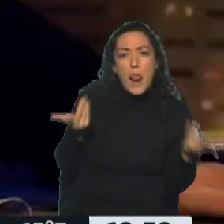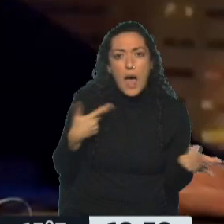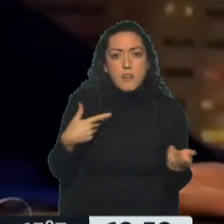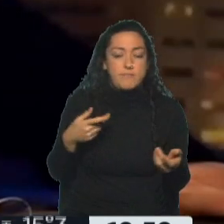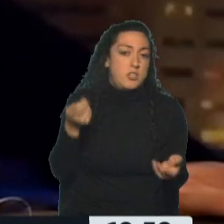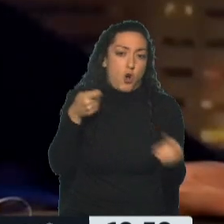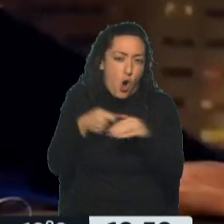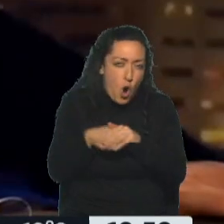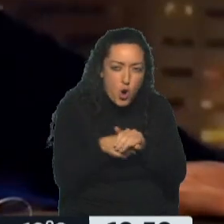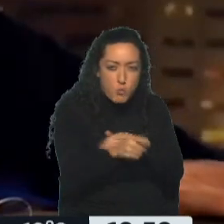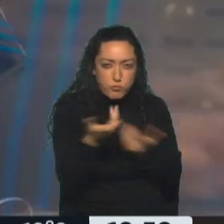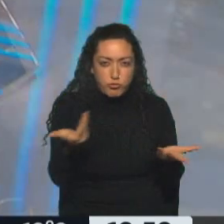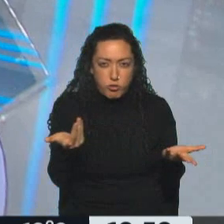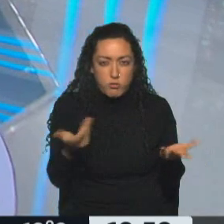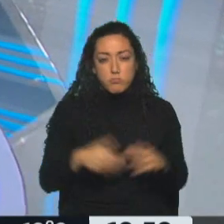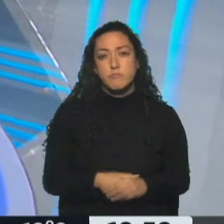Corrupción.